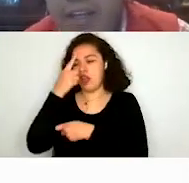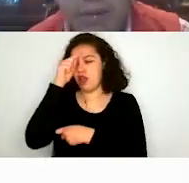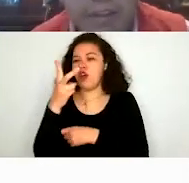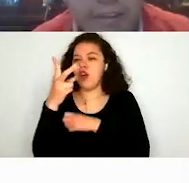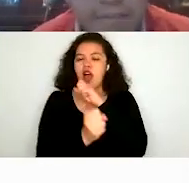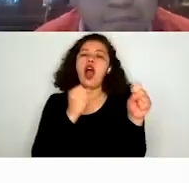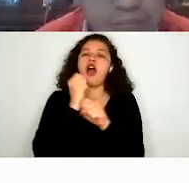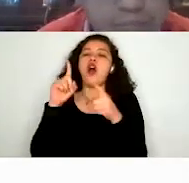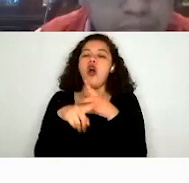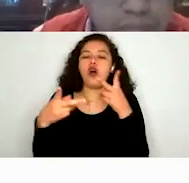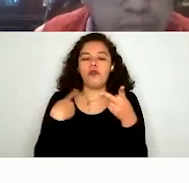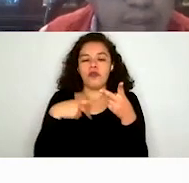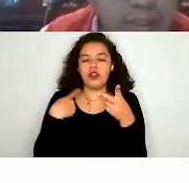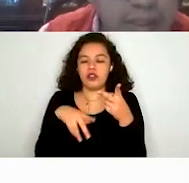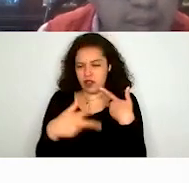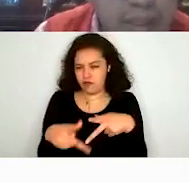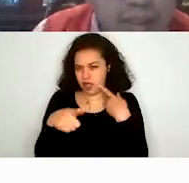el fabricante.